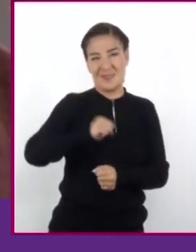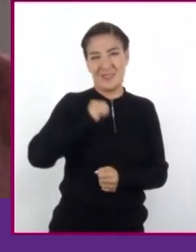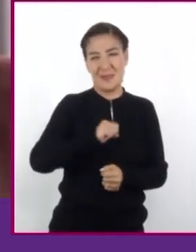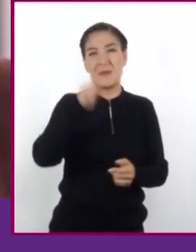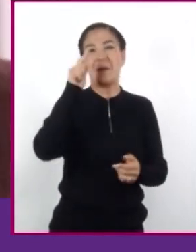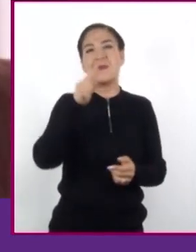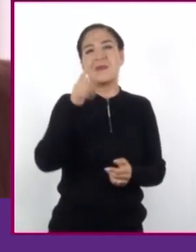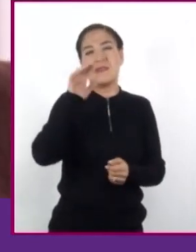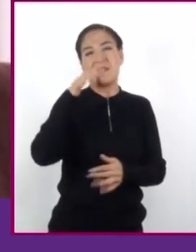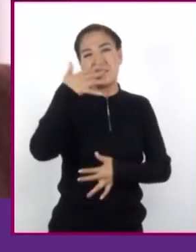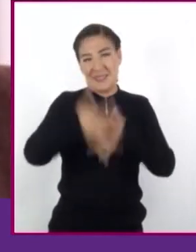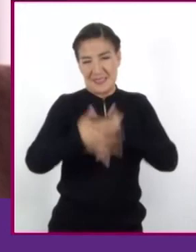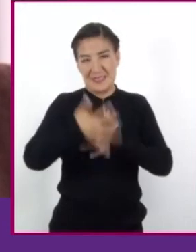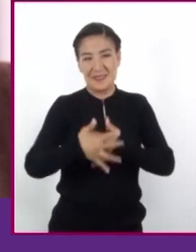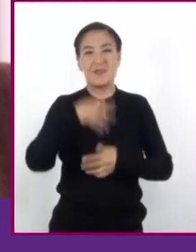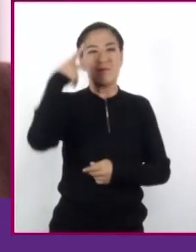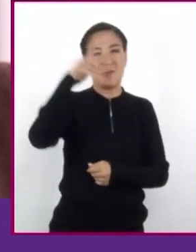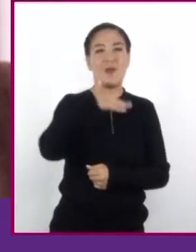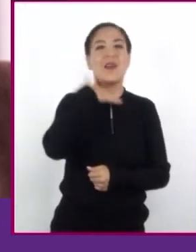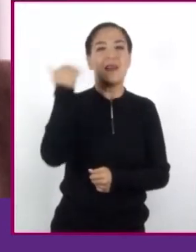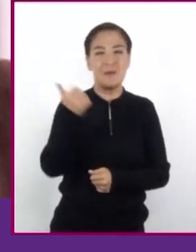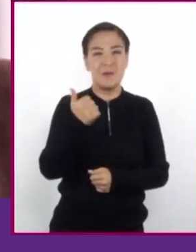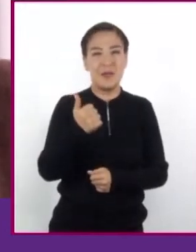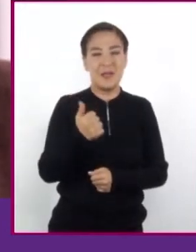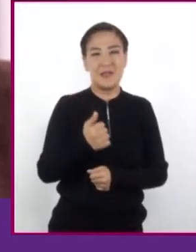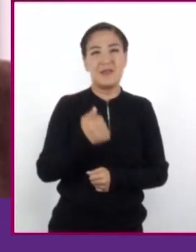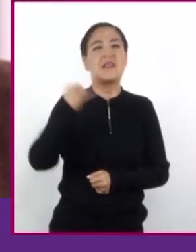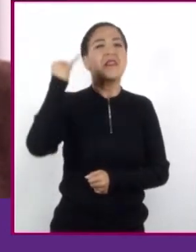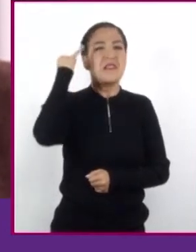en Alemania, las ideas